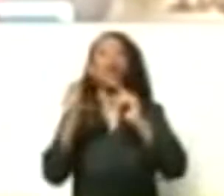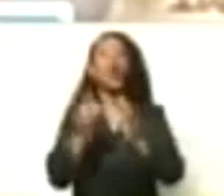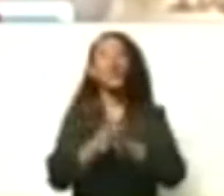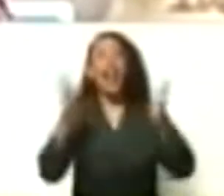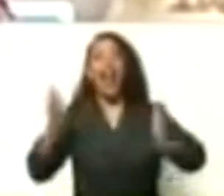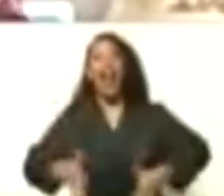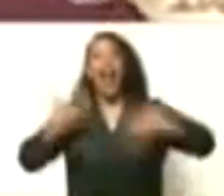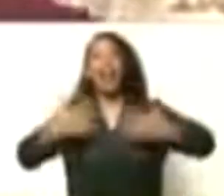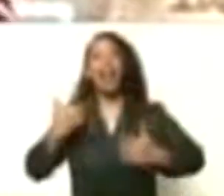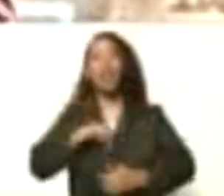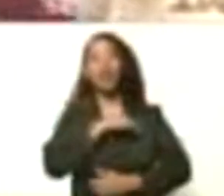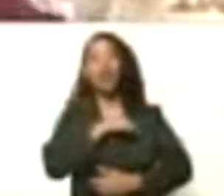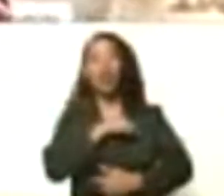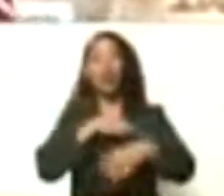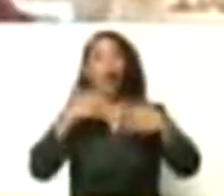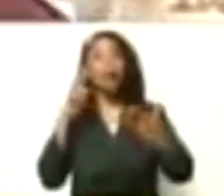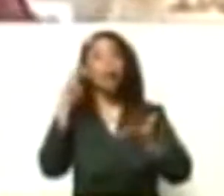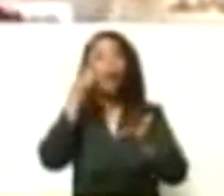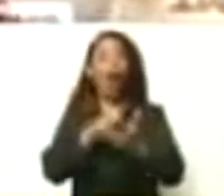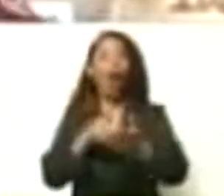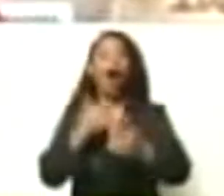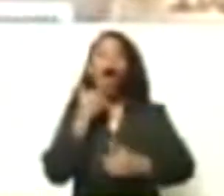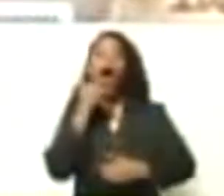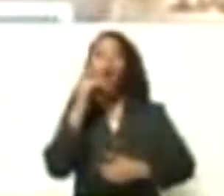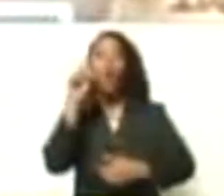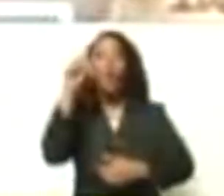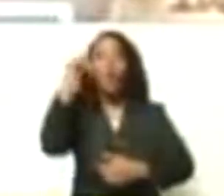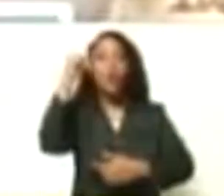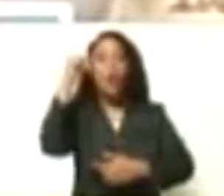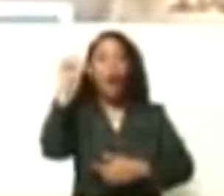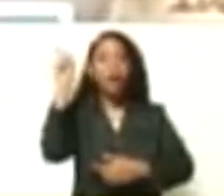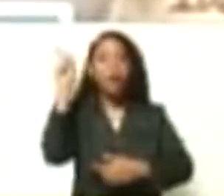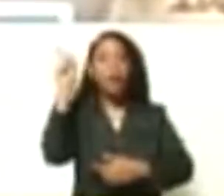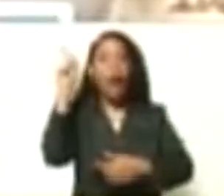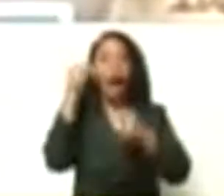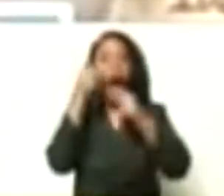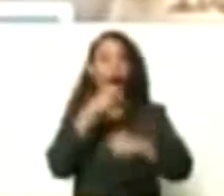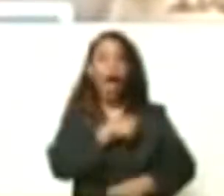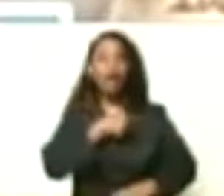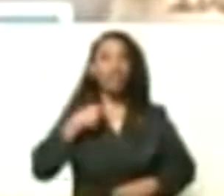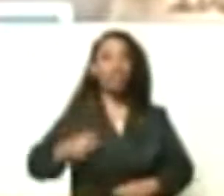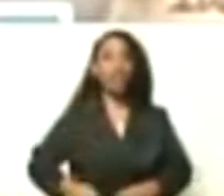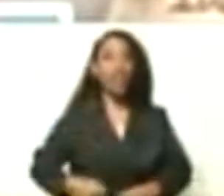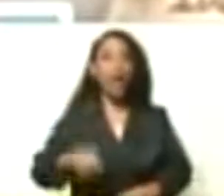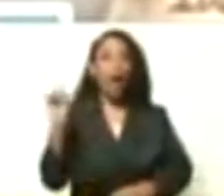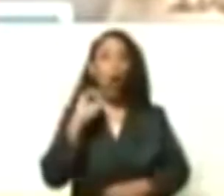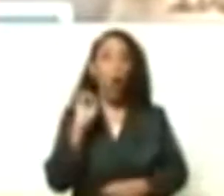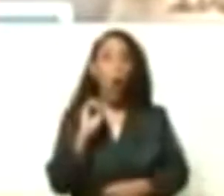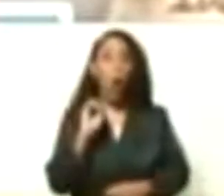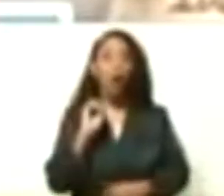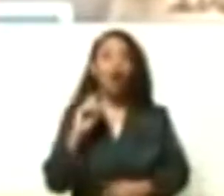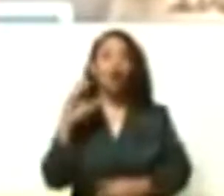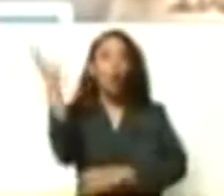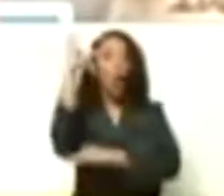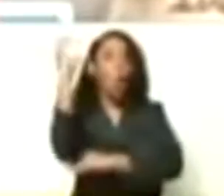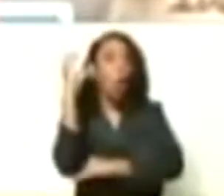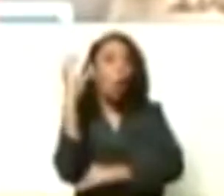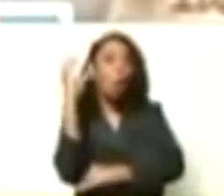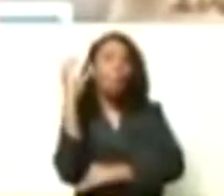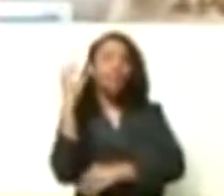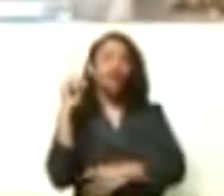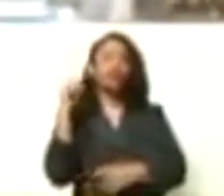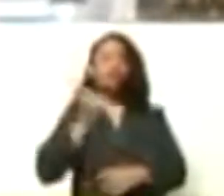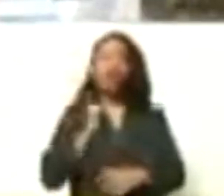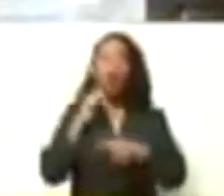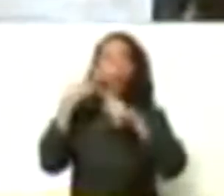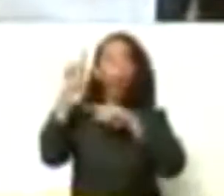alegría para nosotros es llegar algún día a Shanghái, a Guangdong o a Beijing e ir a